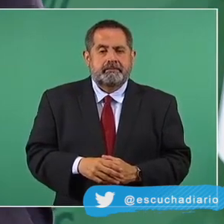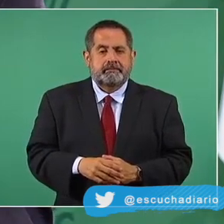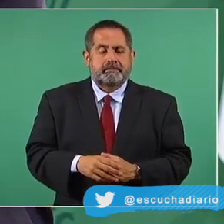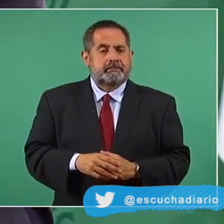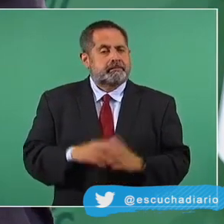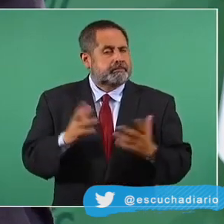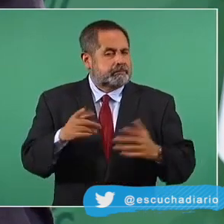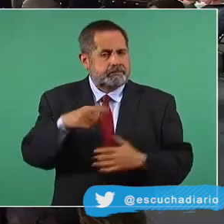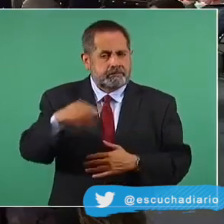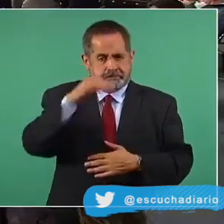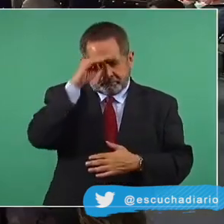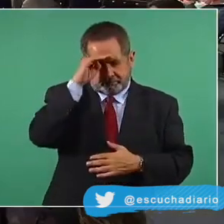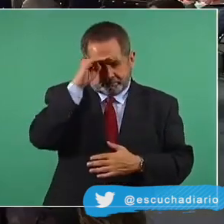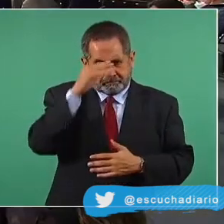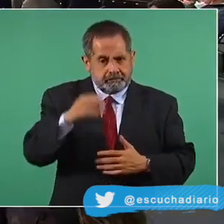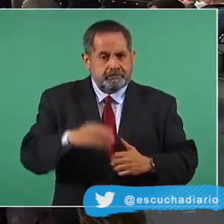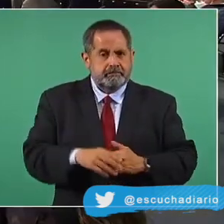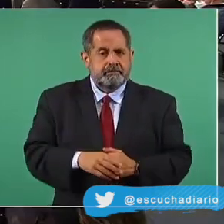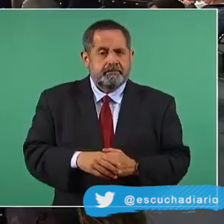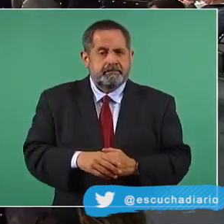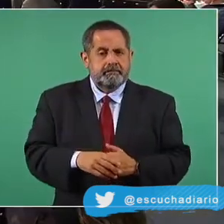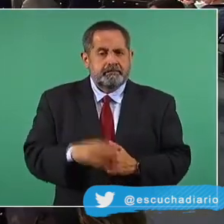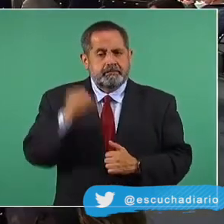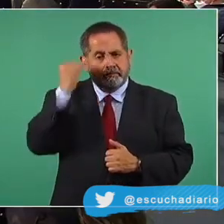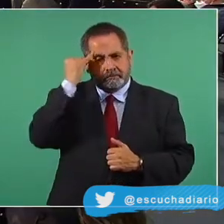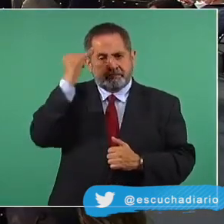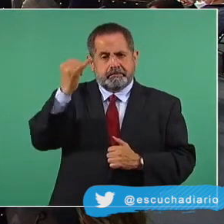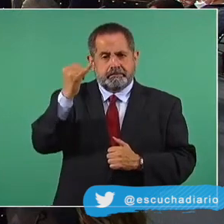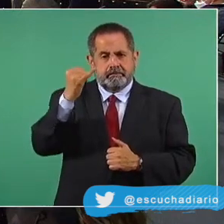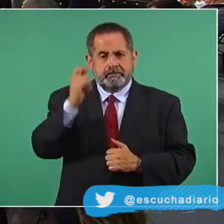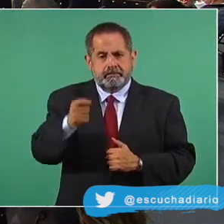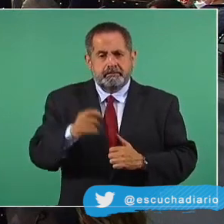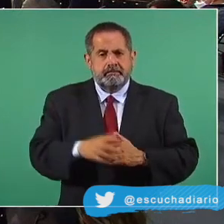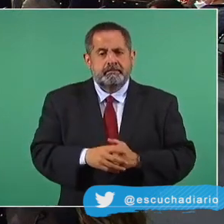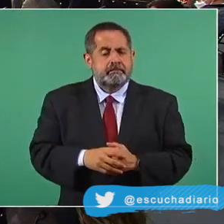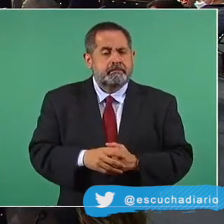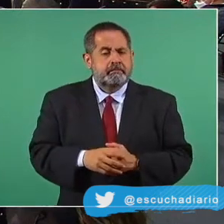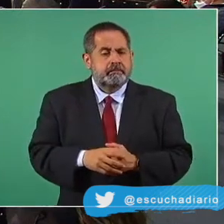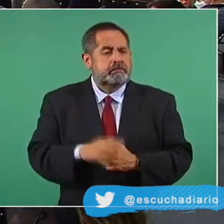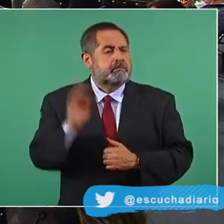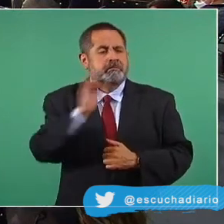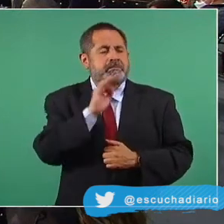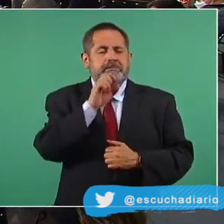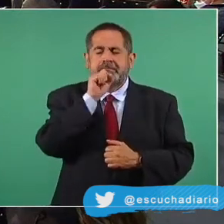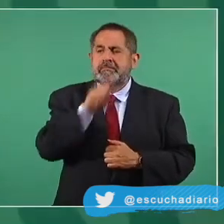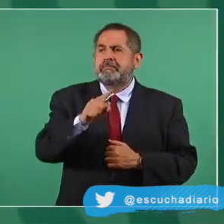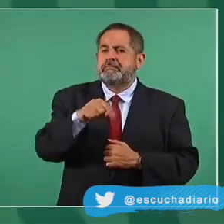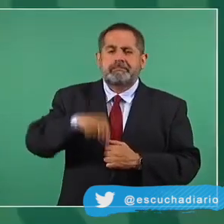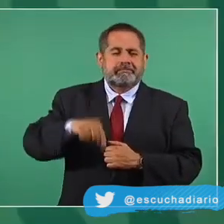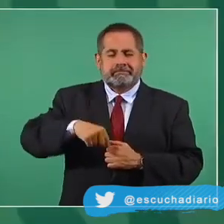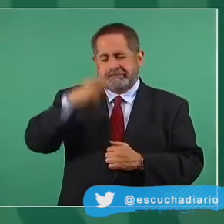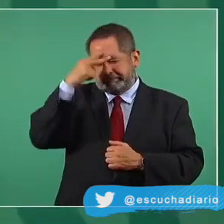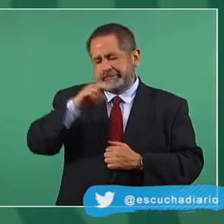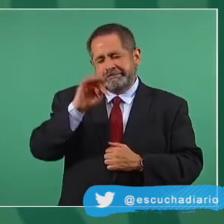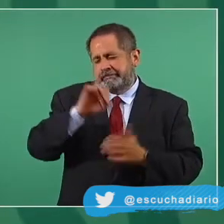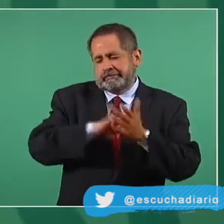O ustedes imaginen si nos pasa eso en México